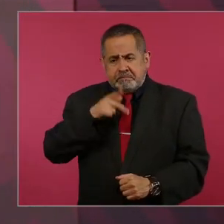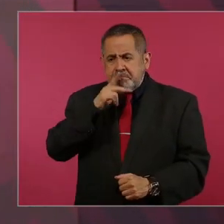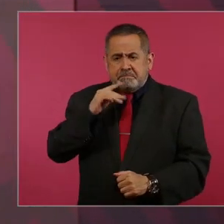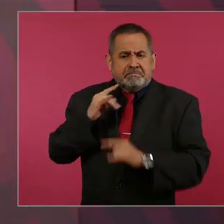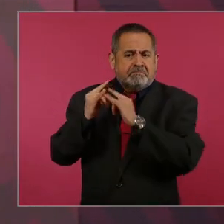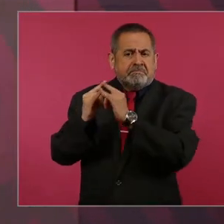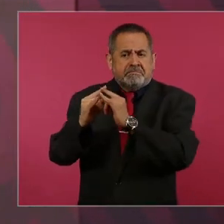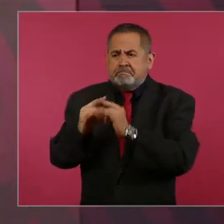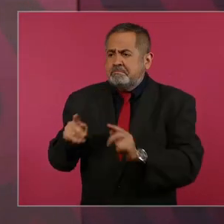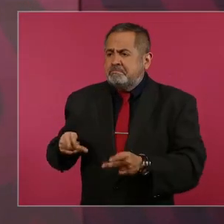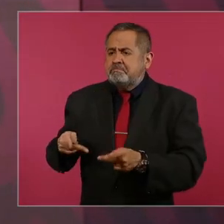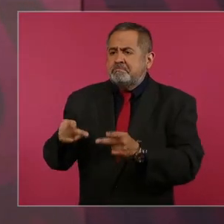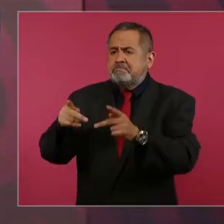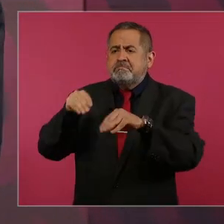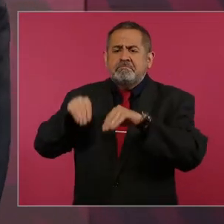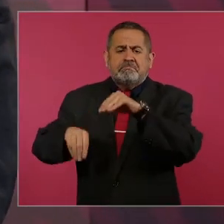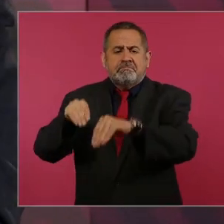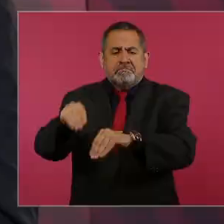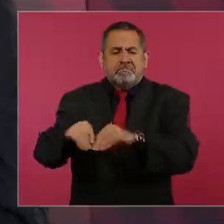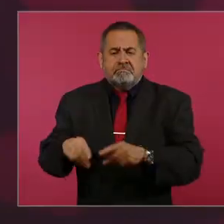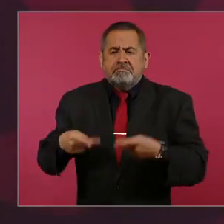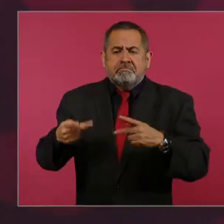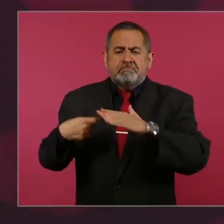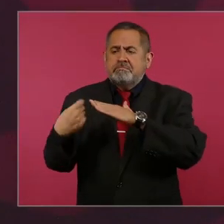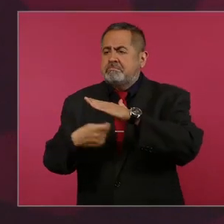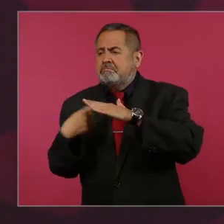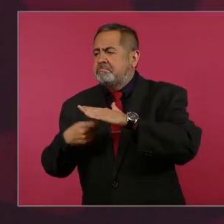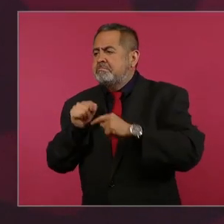ambulantes.